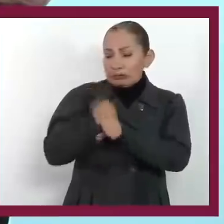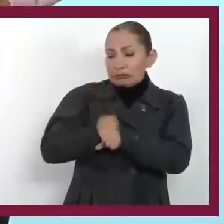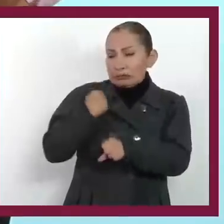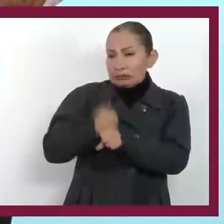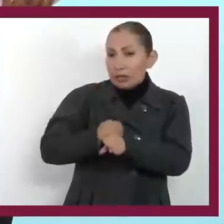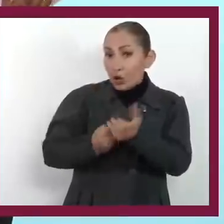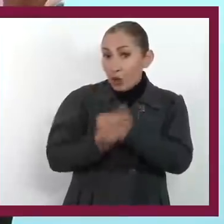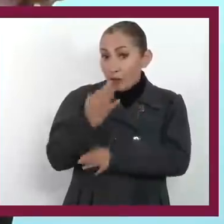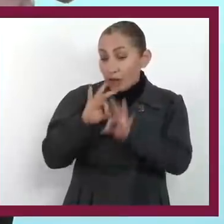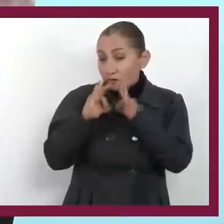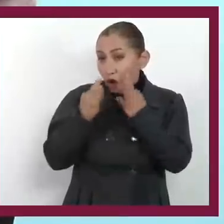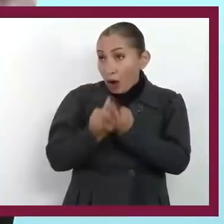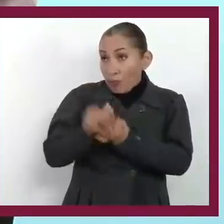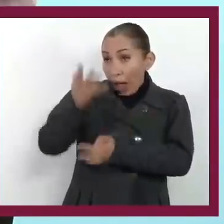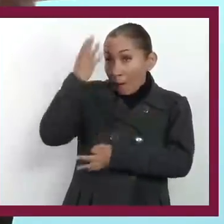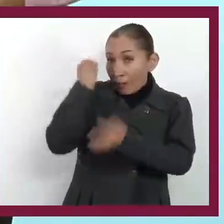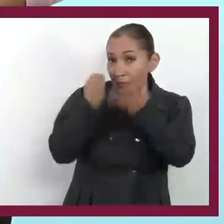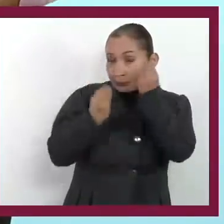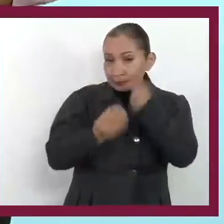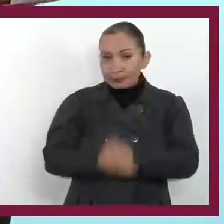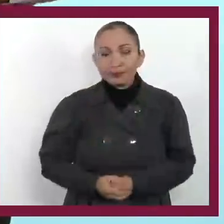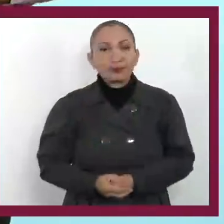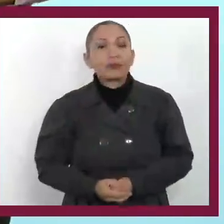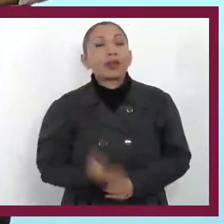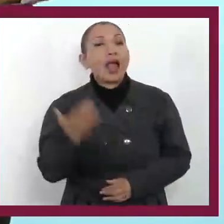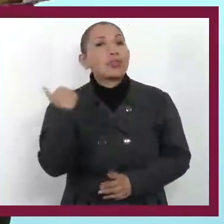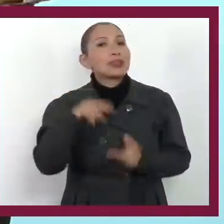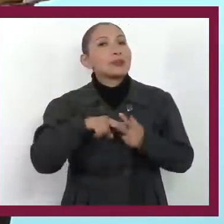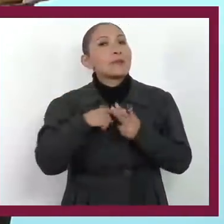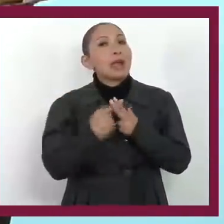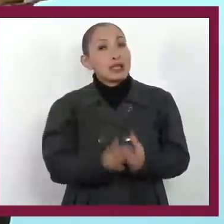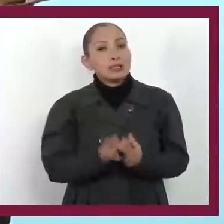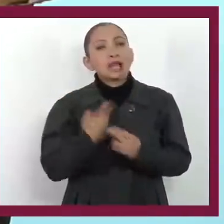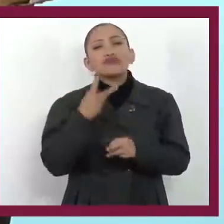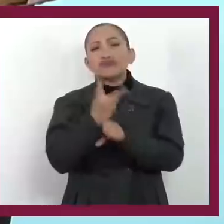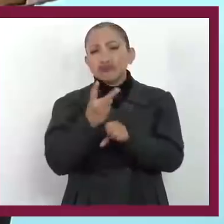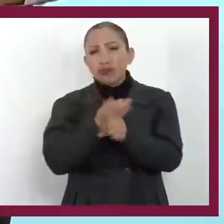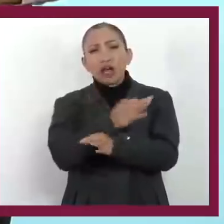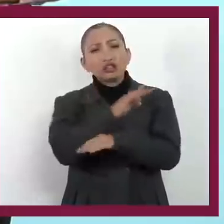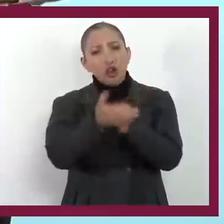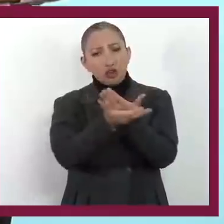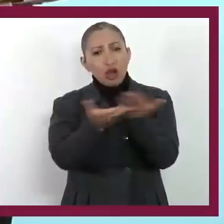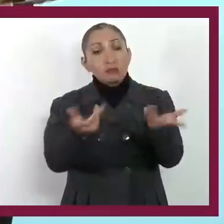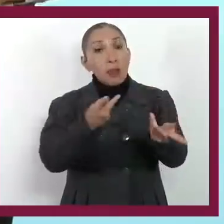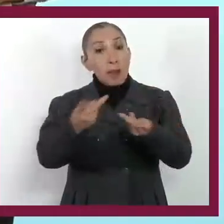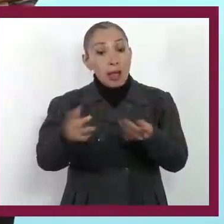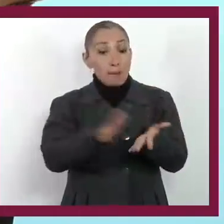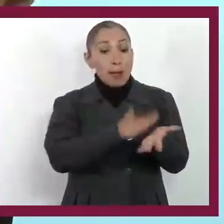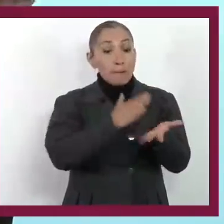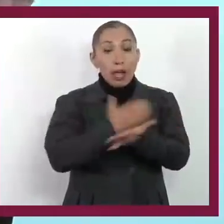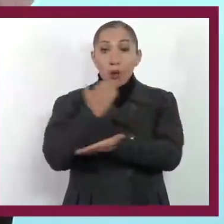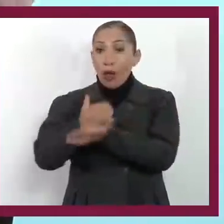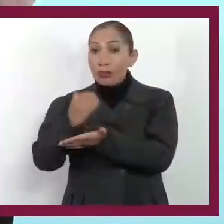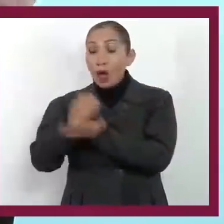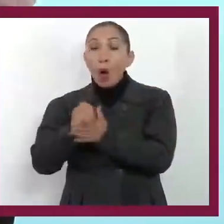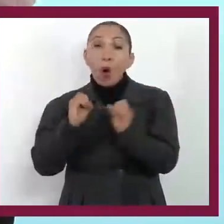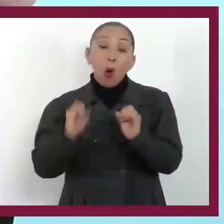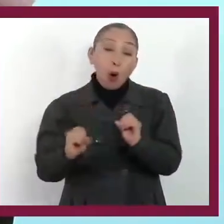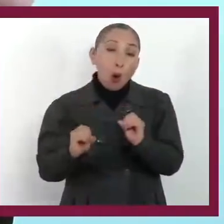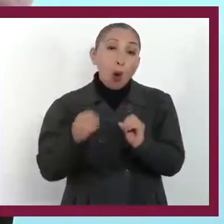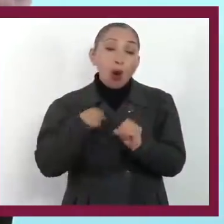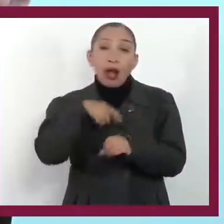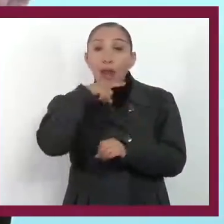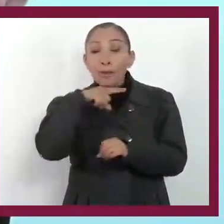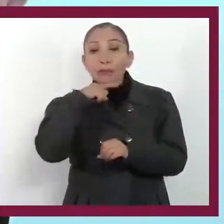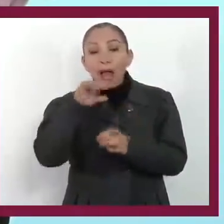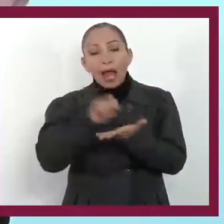práctica nuevas estrategias de aprendizaje. Antes de iniciar, las y los invitamos a preparar lápiz y cuaderno u hoja para que